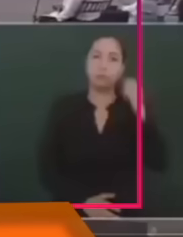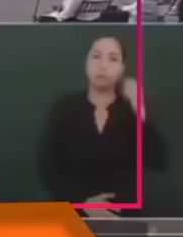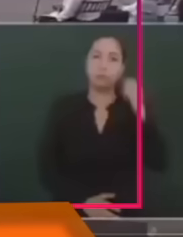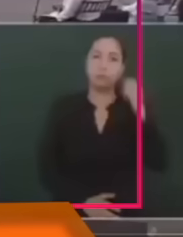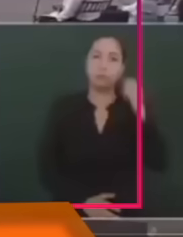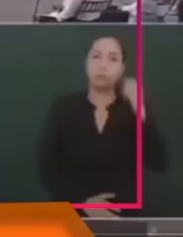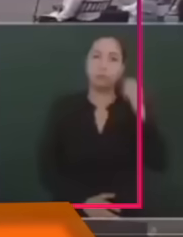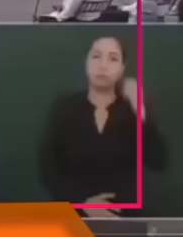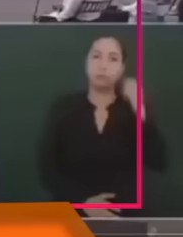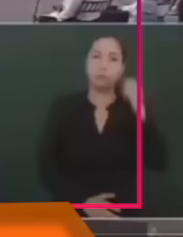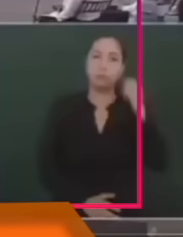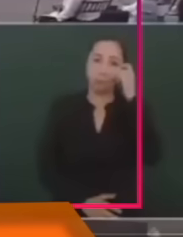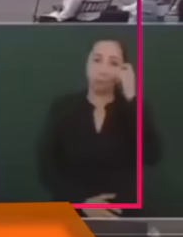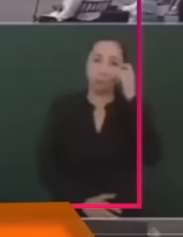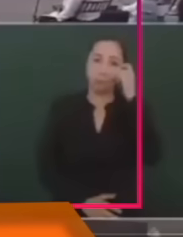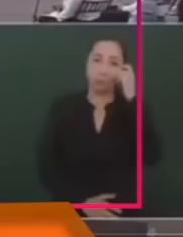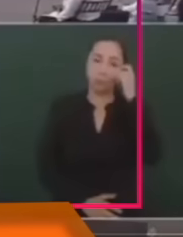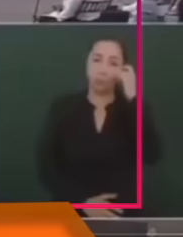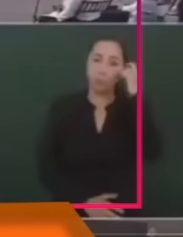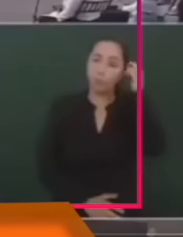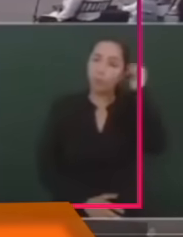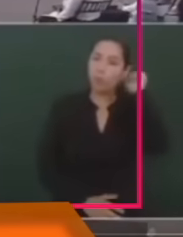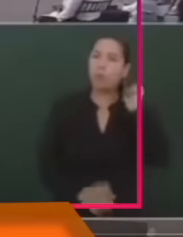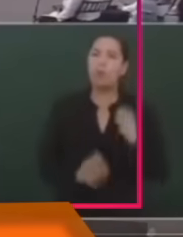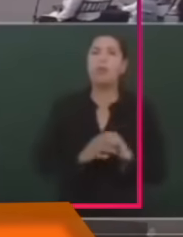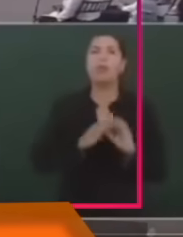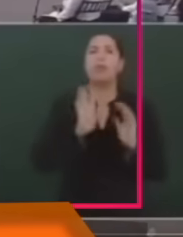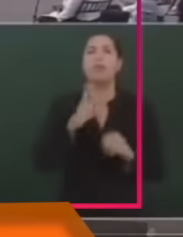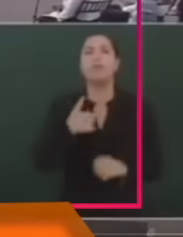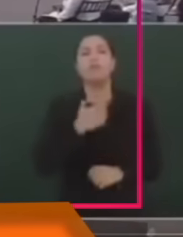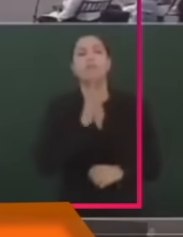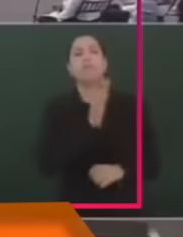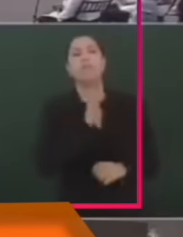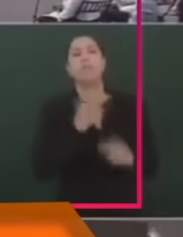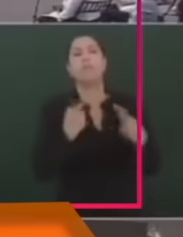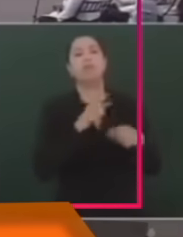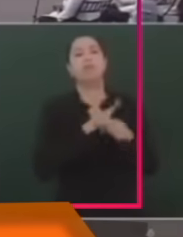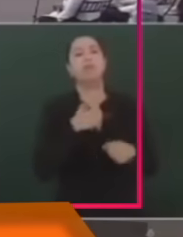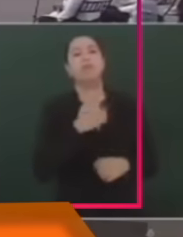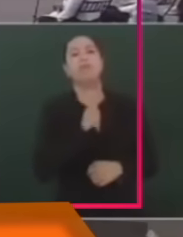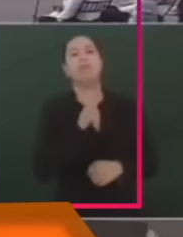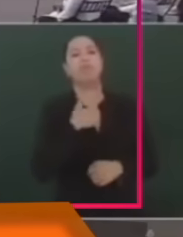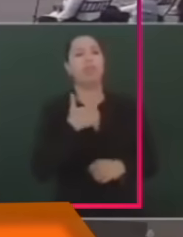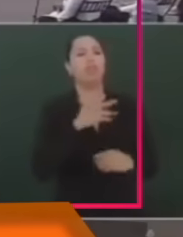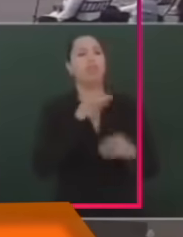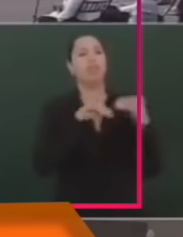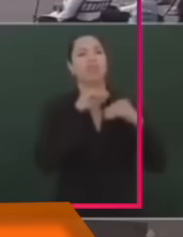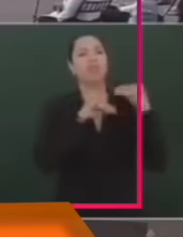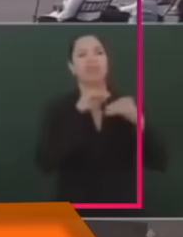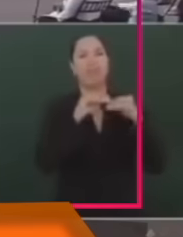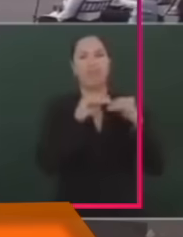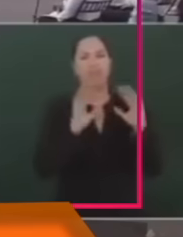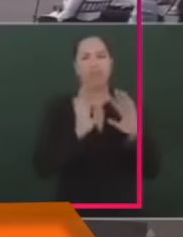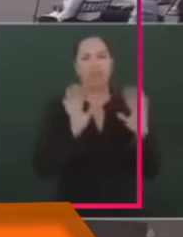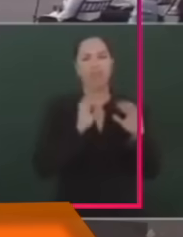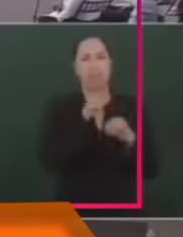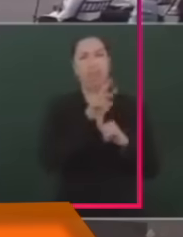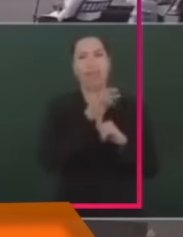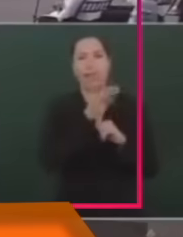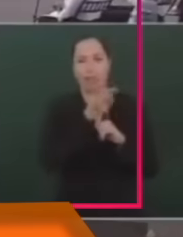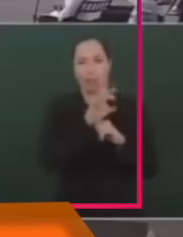precisamente las declaraciones, vamos a escucharlas. Un asunto personal, no es un pleito con Ricardo Salinas. Okay.